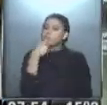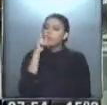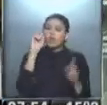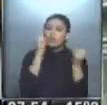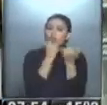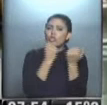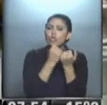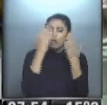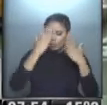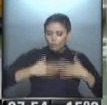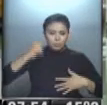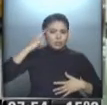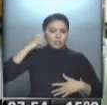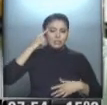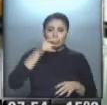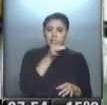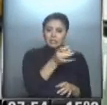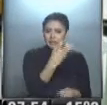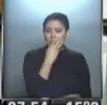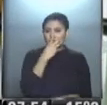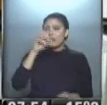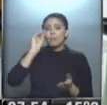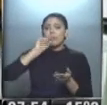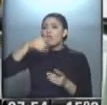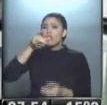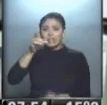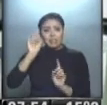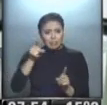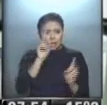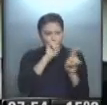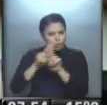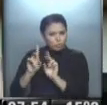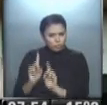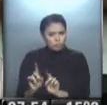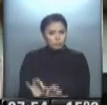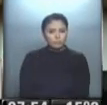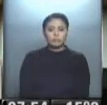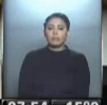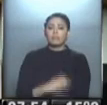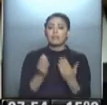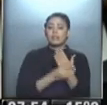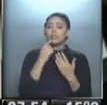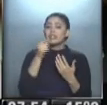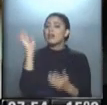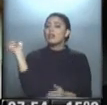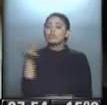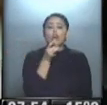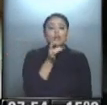los maquinistas del Sarmiento se va a extender a las otras líneas? Sí, el control psicofísico se va a extender a todas las